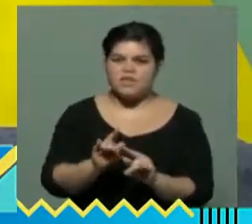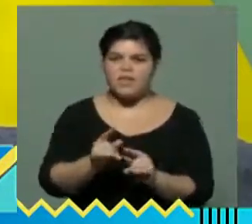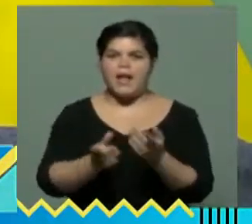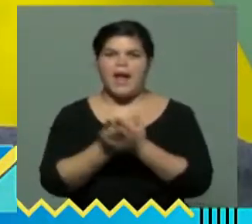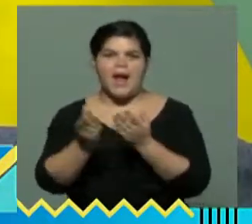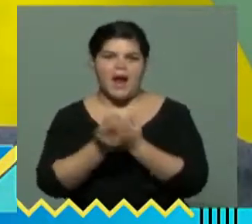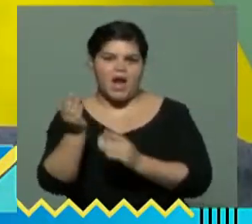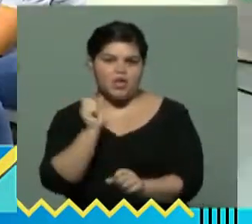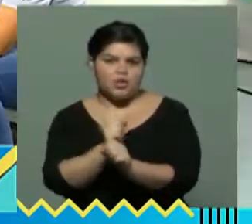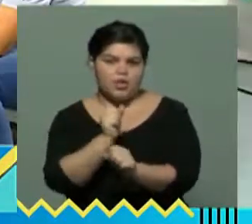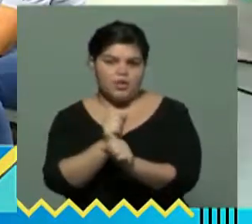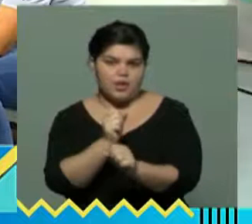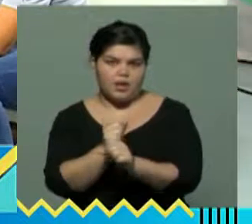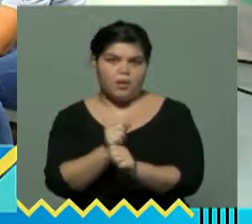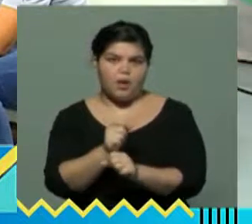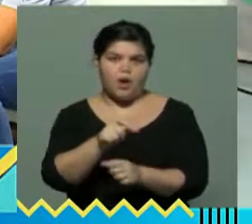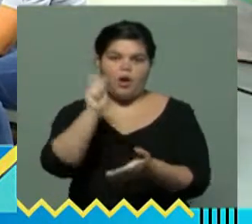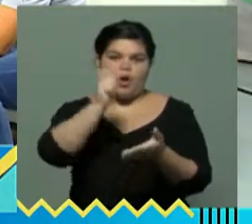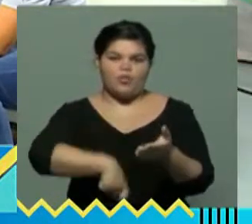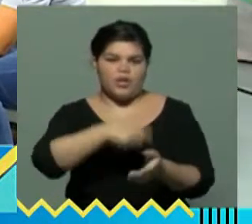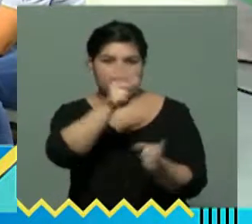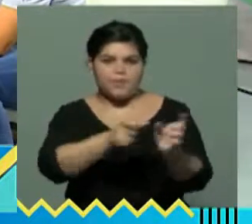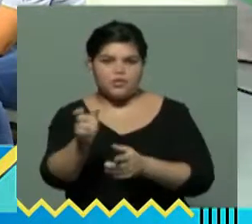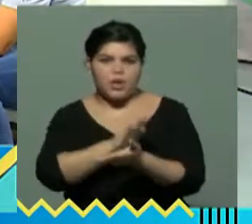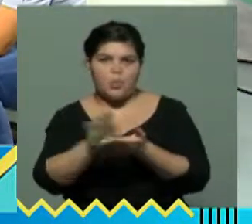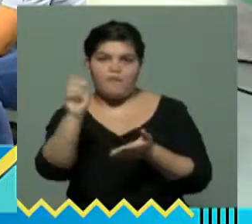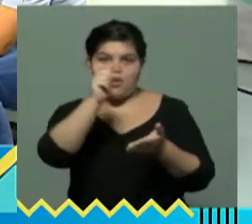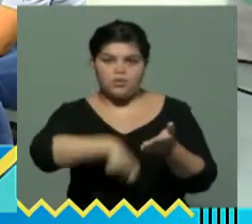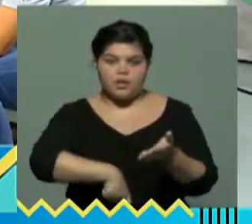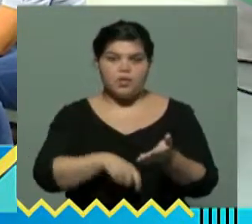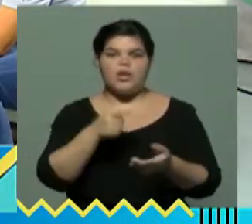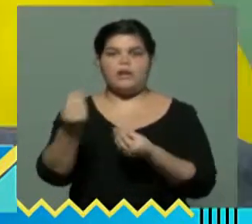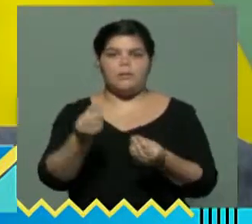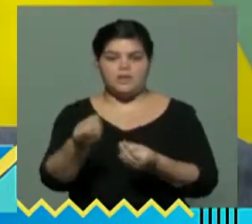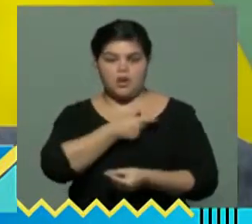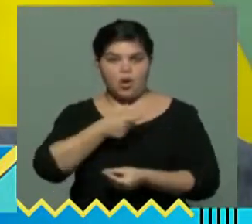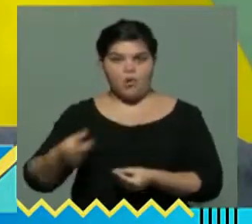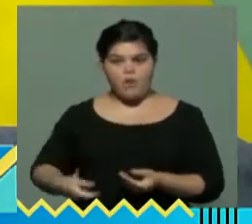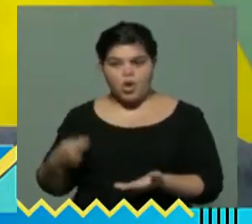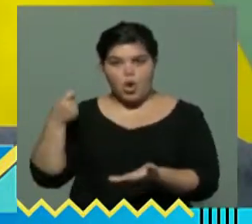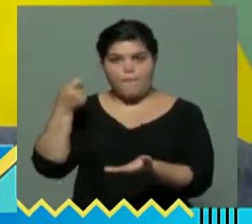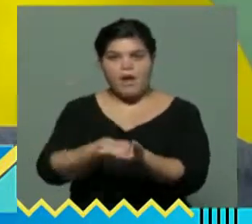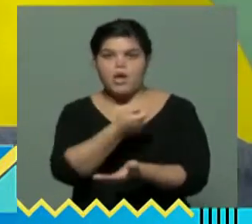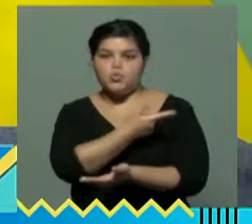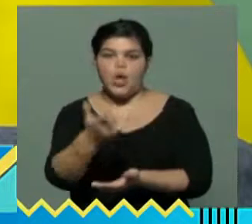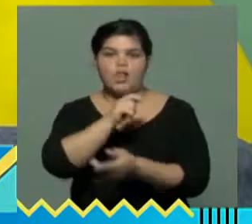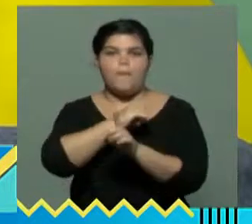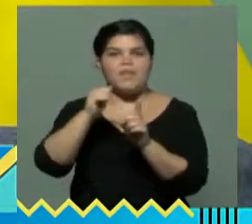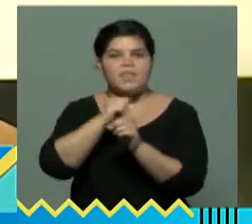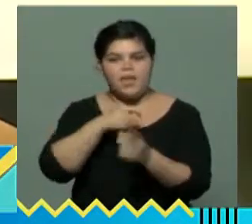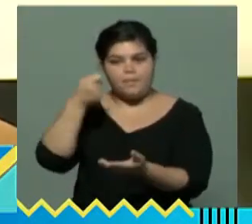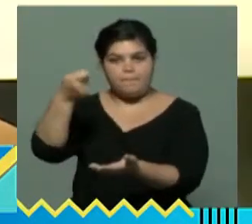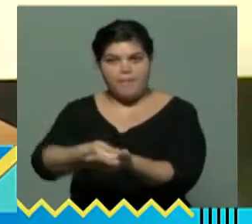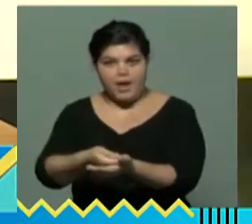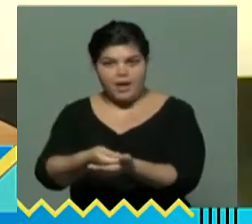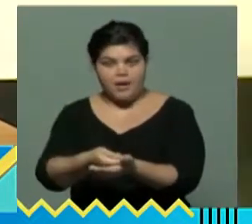laboral que tiene la contratación de un empleado, el Estado lo que hacía era pagar el sueldo, la mitad del sueldo de ese empleado